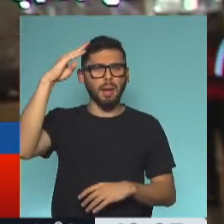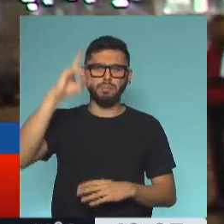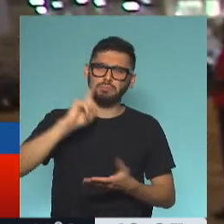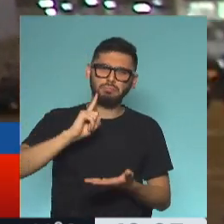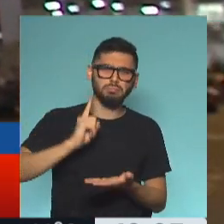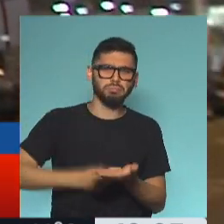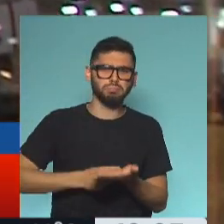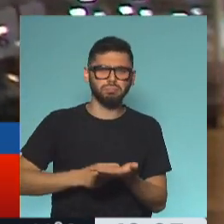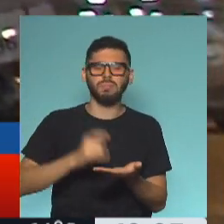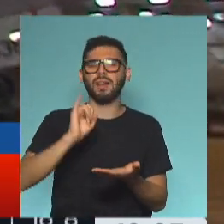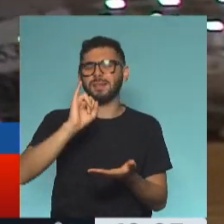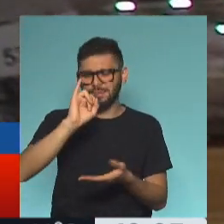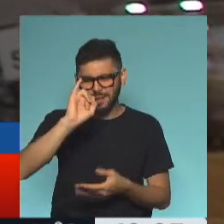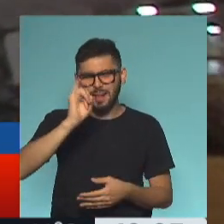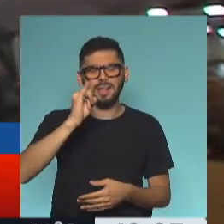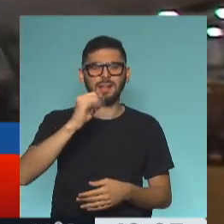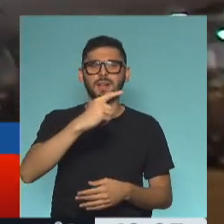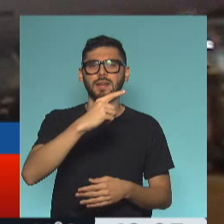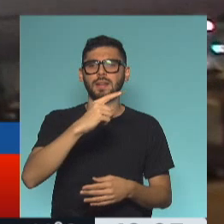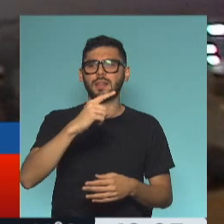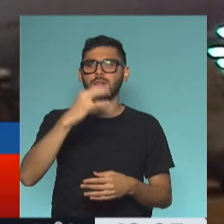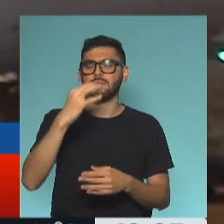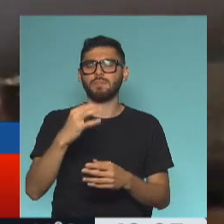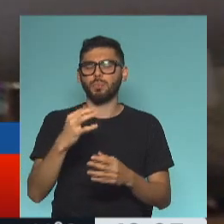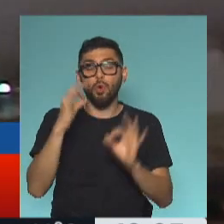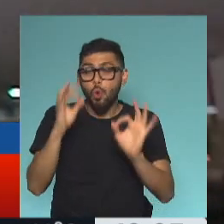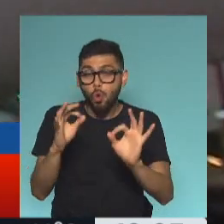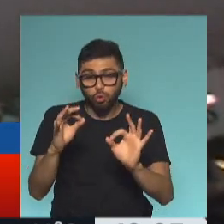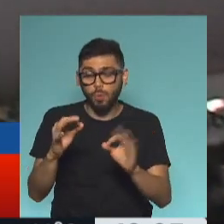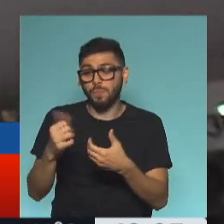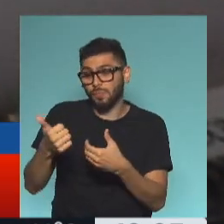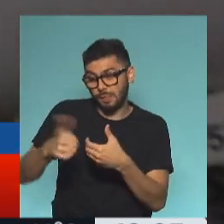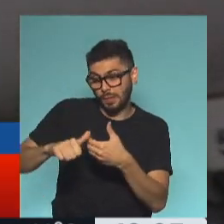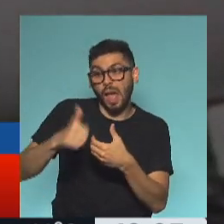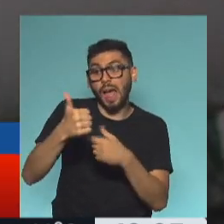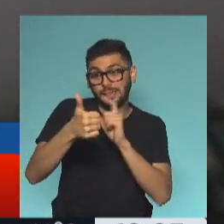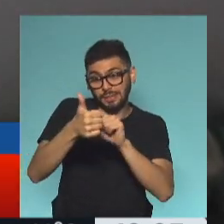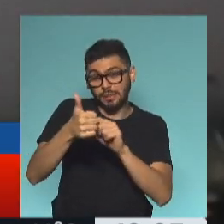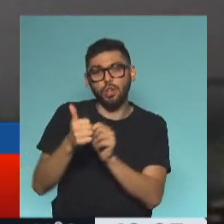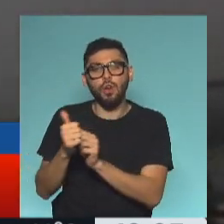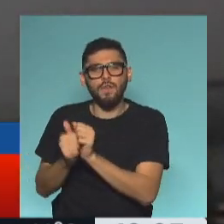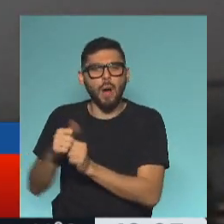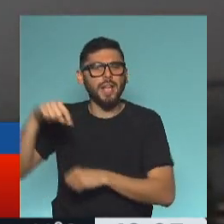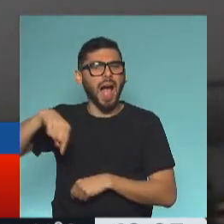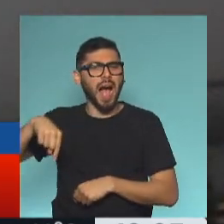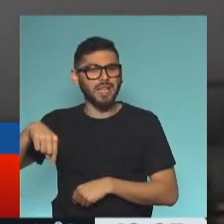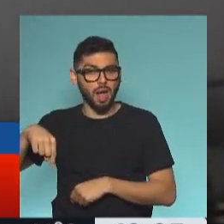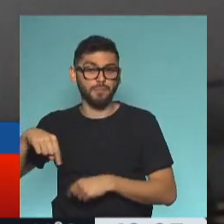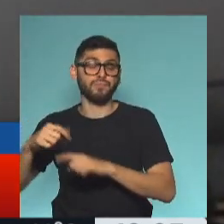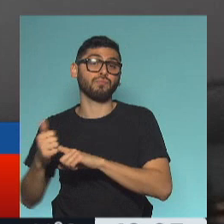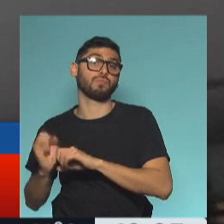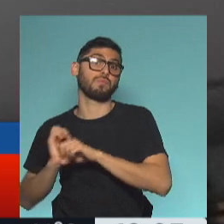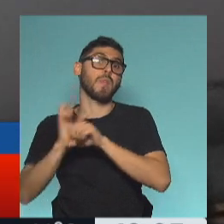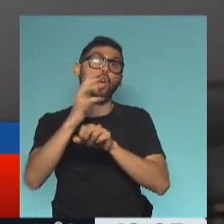Estados Unidos. Sí, unos filtros que necesitaba Liomo. Justamente lo que se hace con el principio activo es acá se fabrica y se manda a la fábrica donde se lo filtra